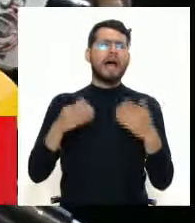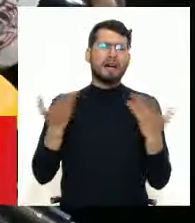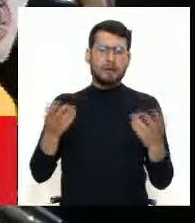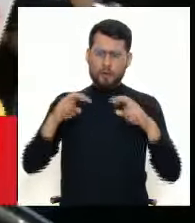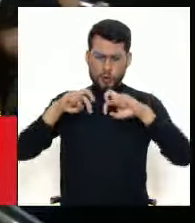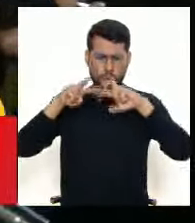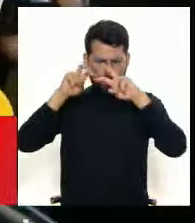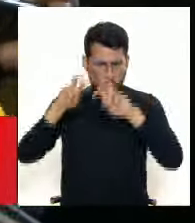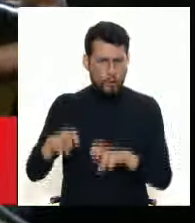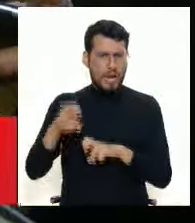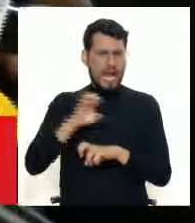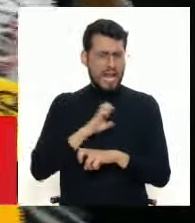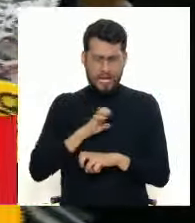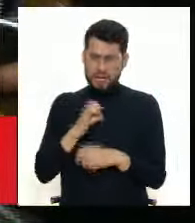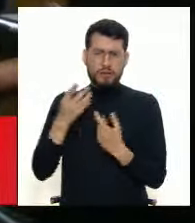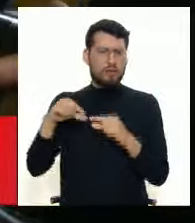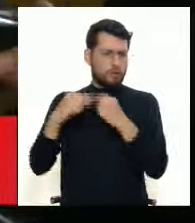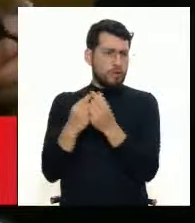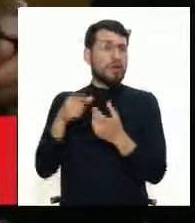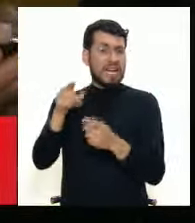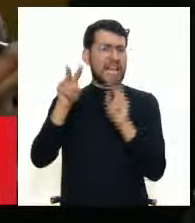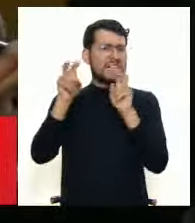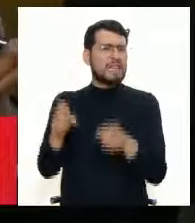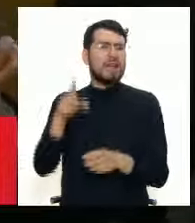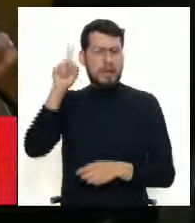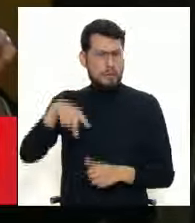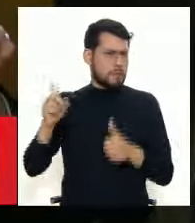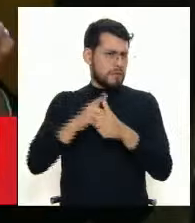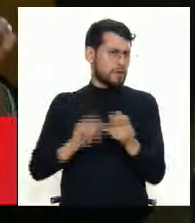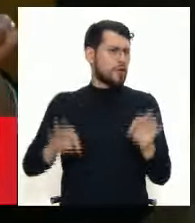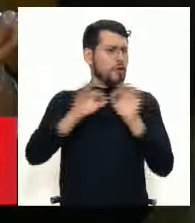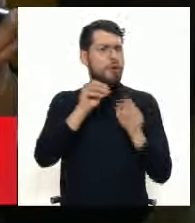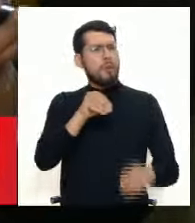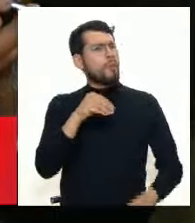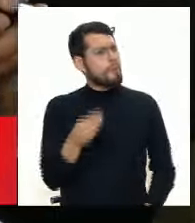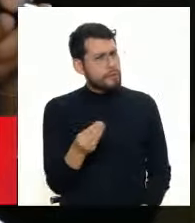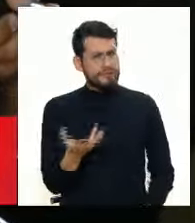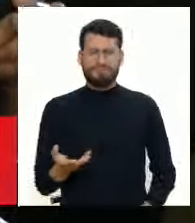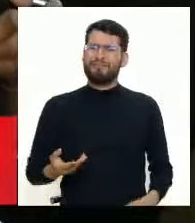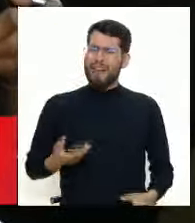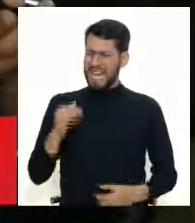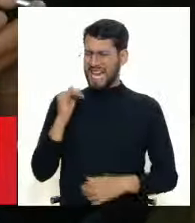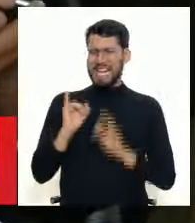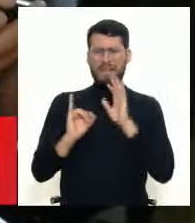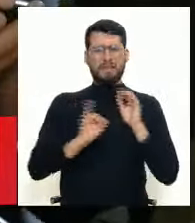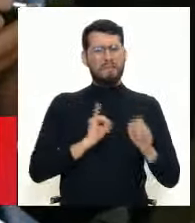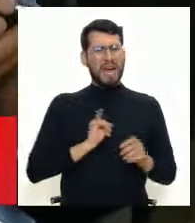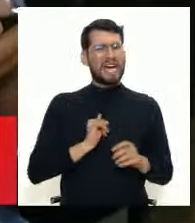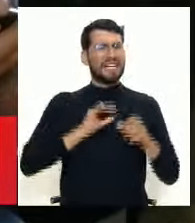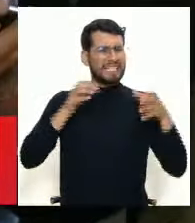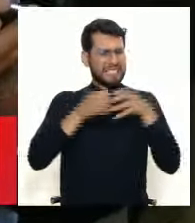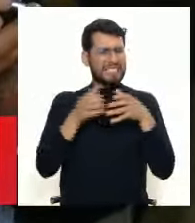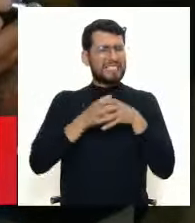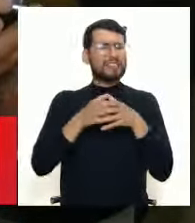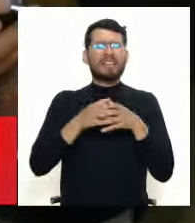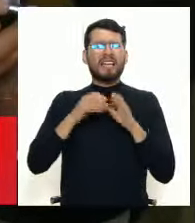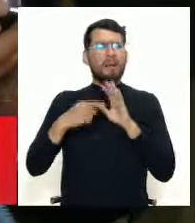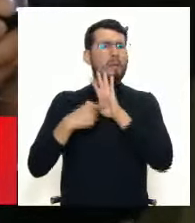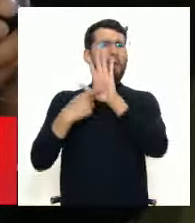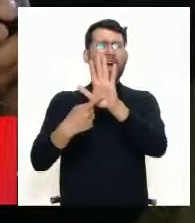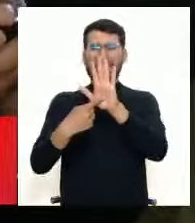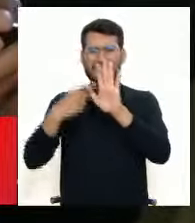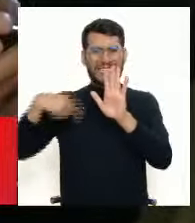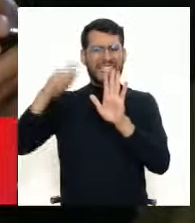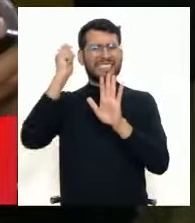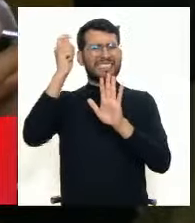la comisión de ética y estos temas tienen que ser prioritarios. ¿Por qué? Porque dañan la imagen del Congreso. No deberíamos de